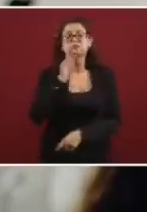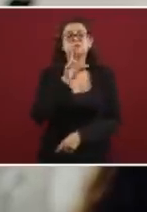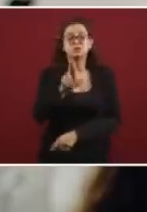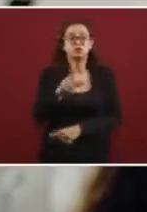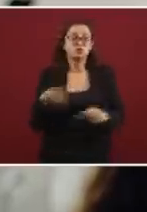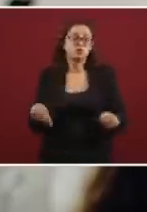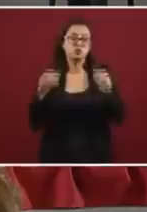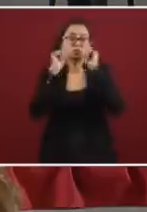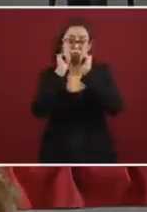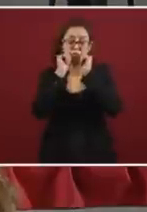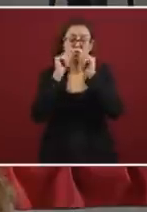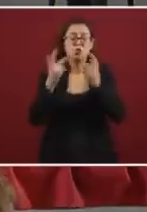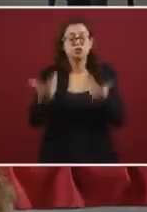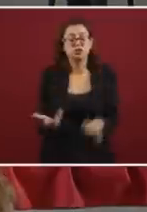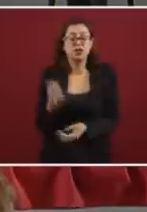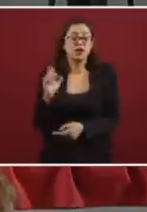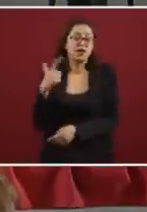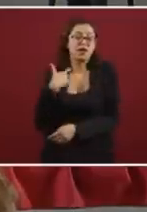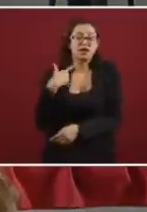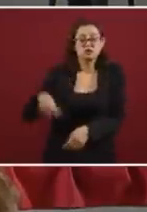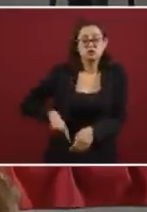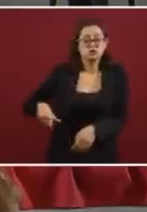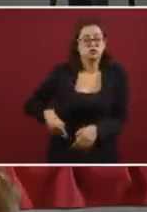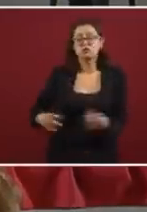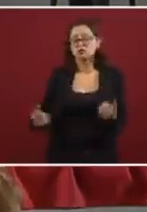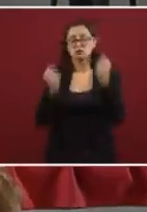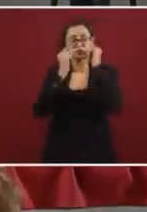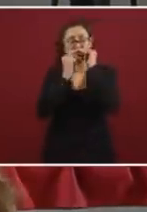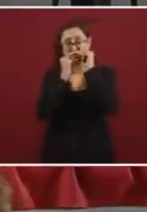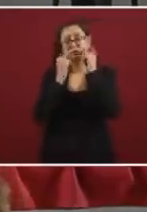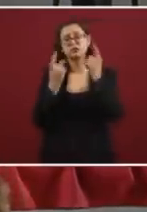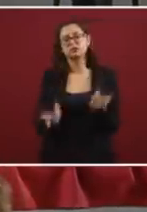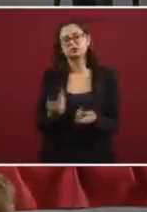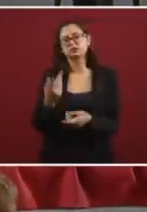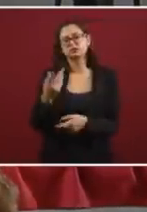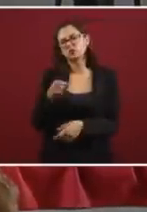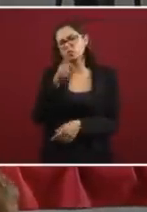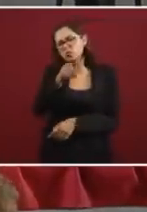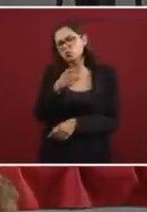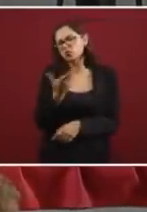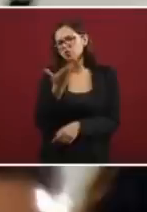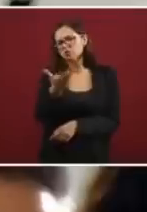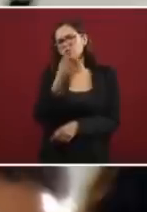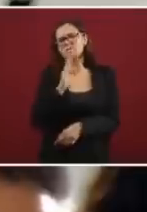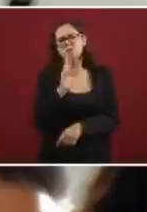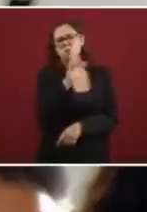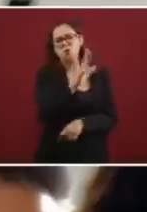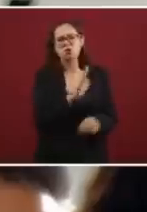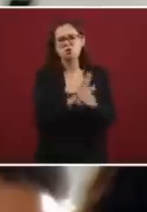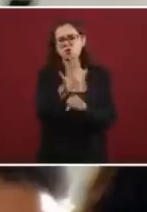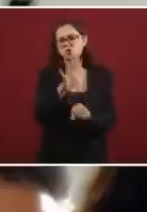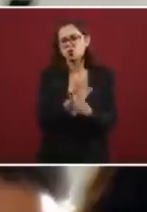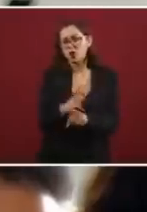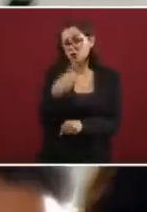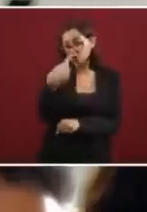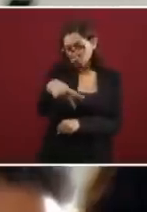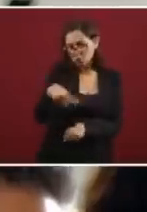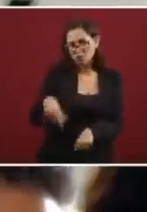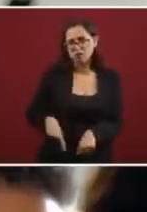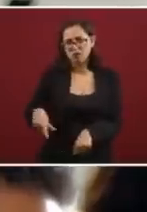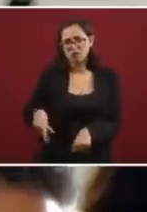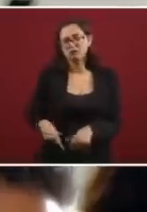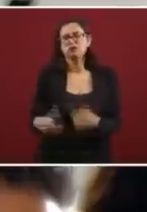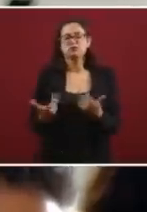hechos relatados no hayan sido de esta administración y nos interesa saber cuál sería la respuesta de su gobierno a